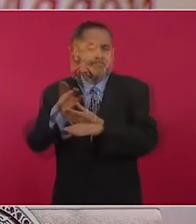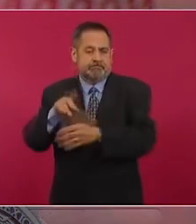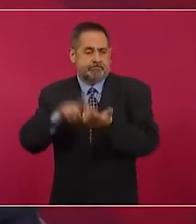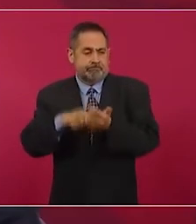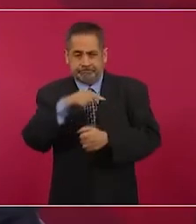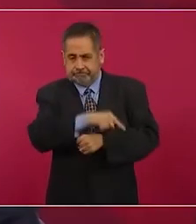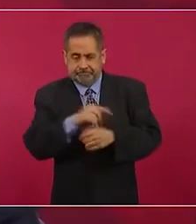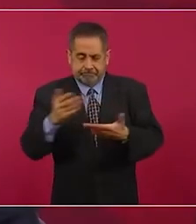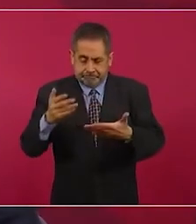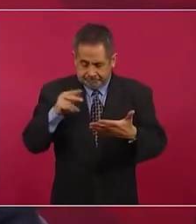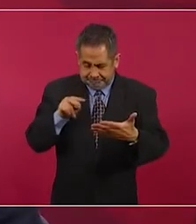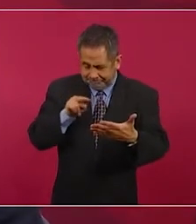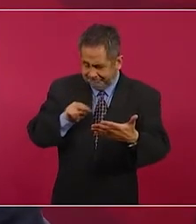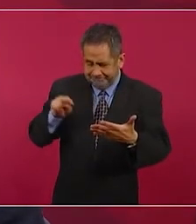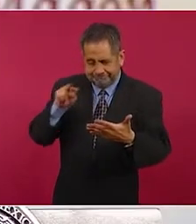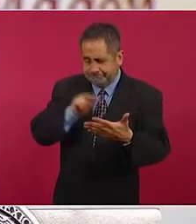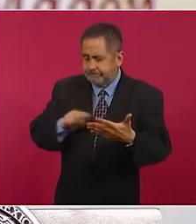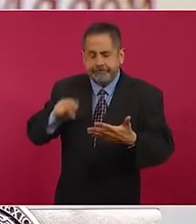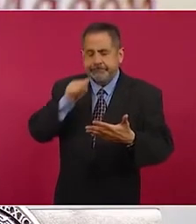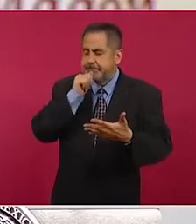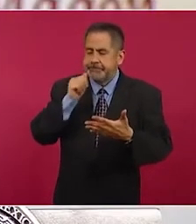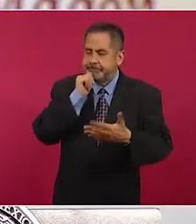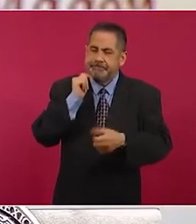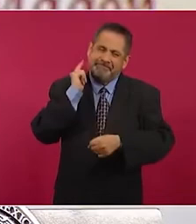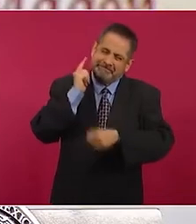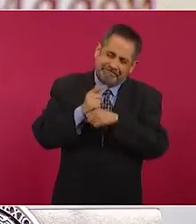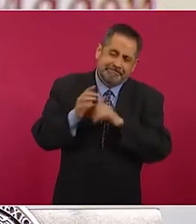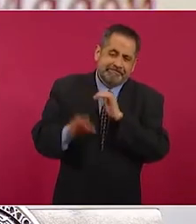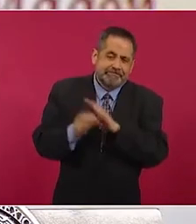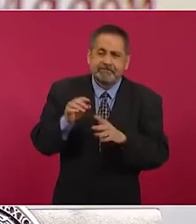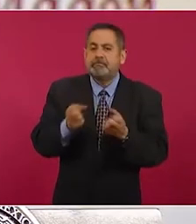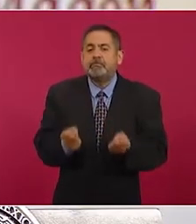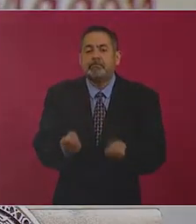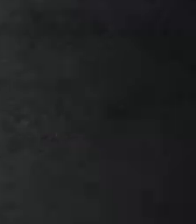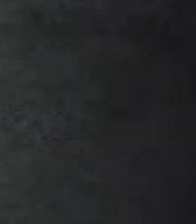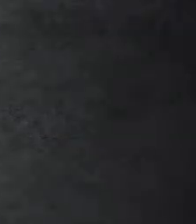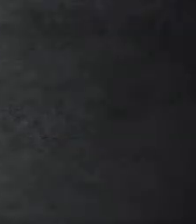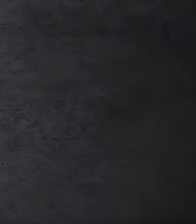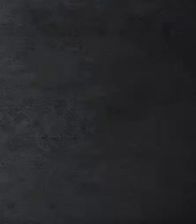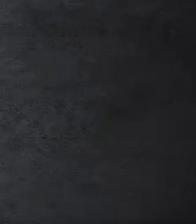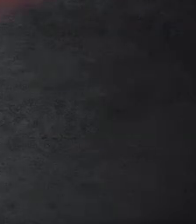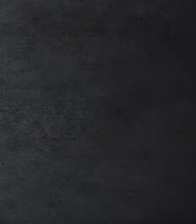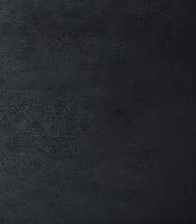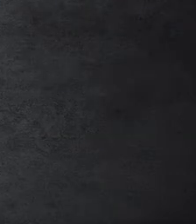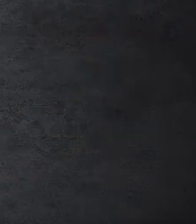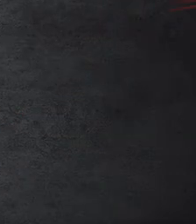la fecha no permiten establecer todavía un número determinado de víctimas.